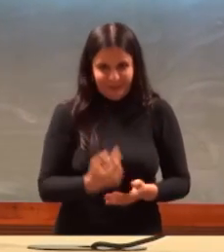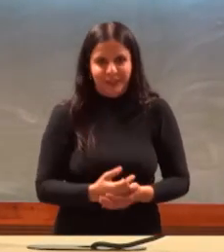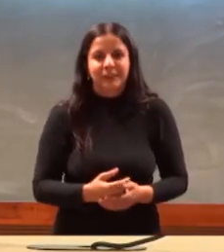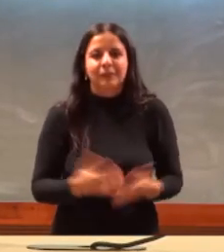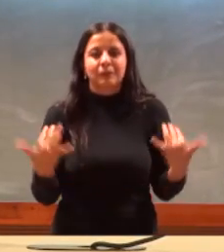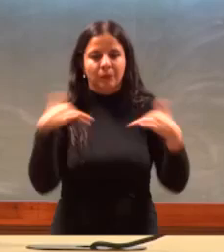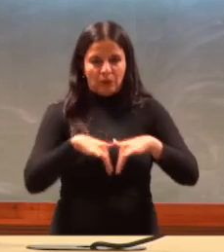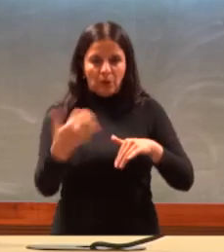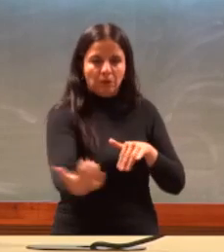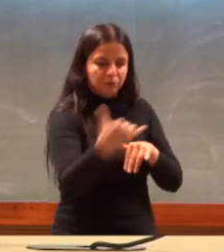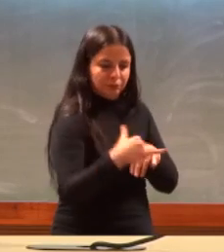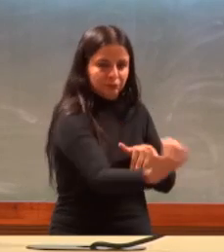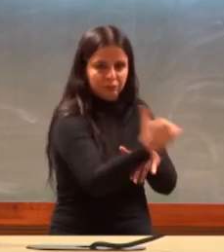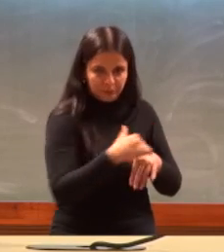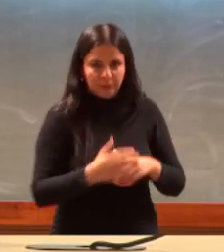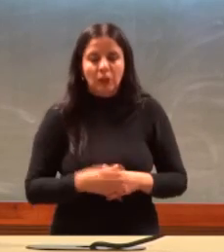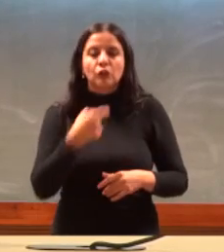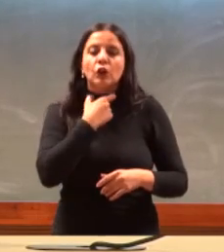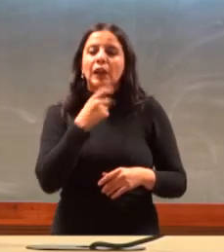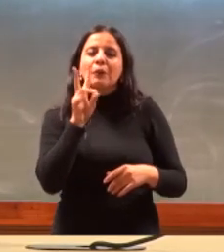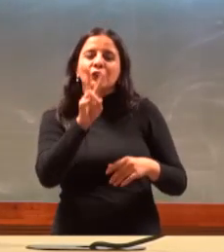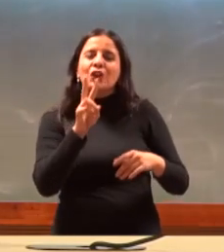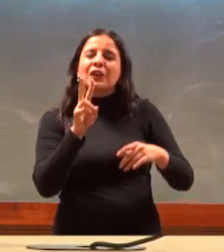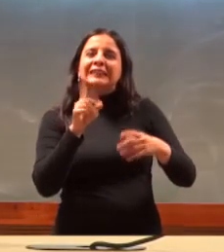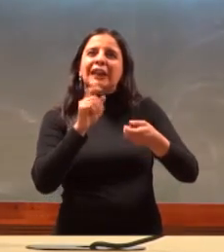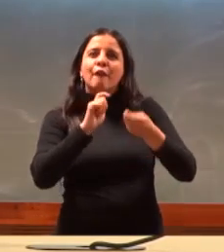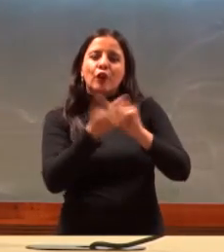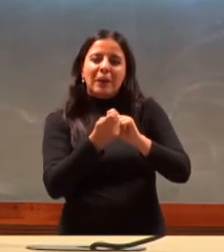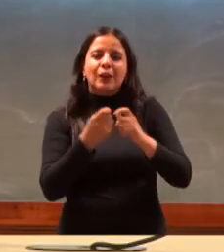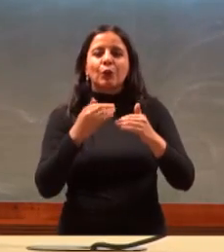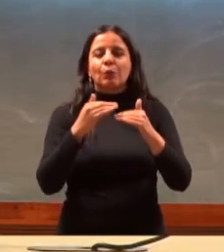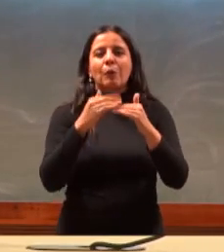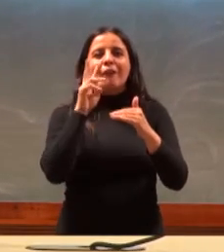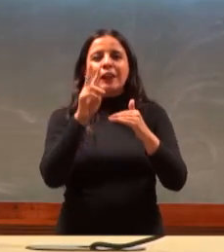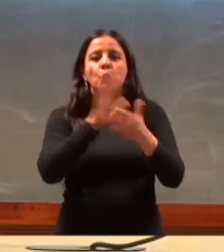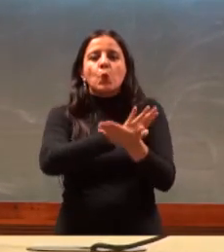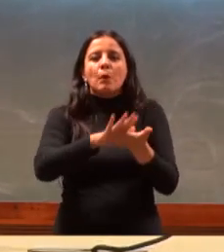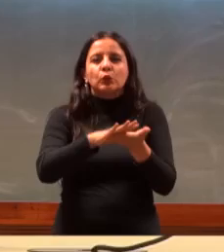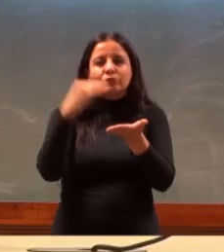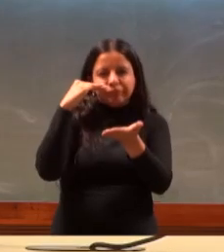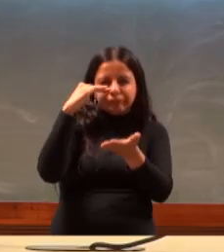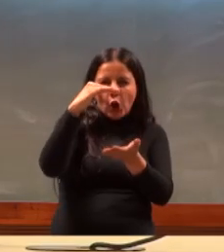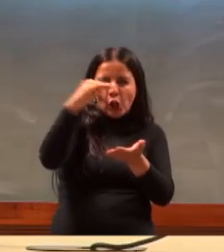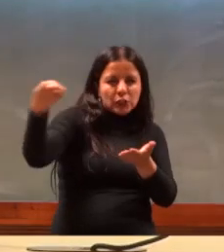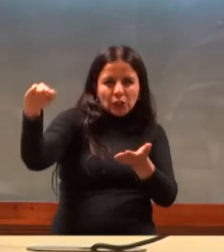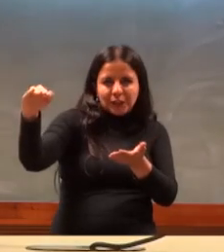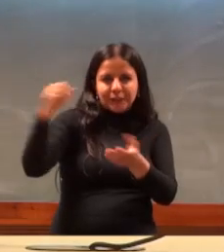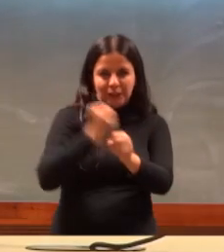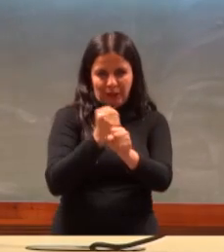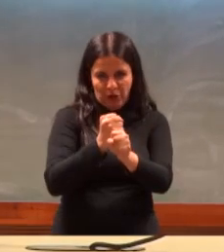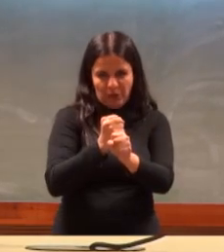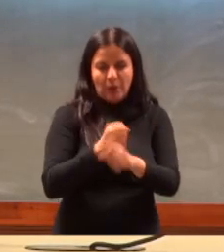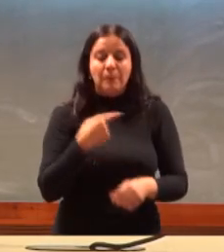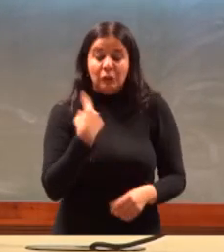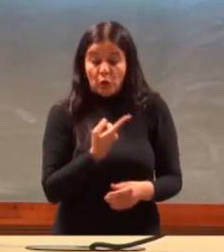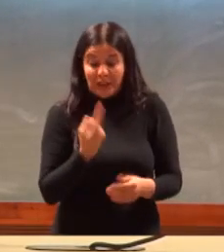ha esos Nuevos Horizontes transformando las prácticas prácticas que estén basadas en el diálogo la escucha Y la participación en ese sentido por eso